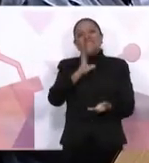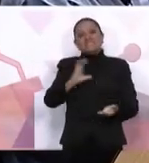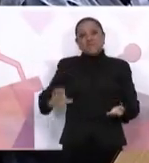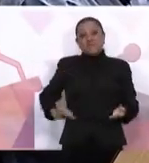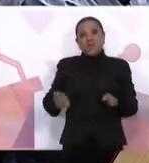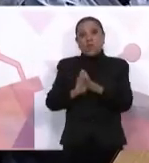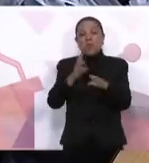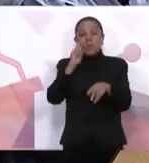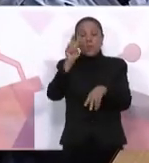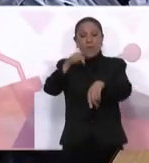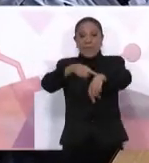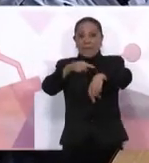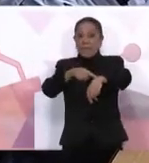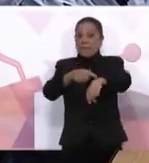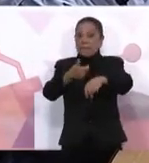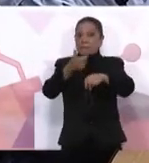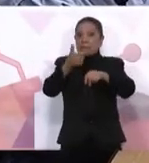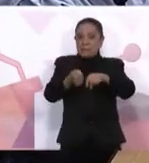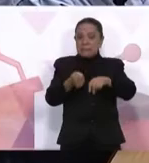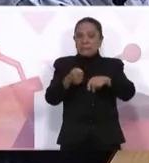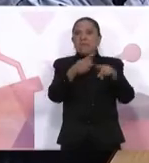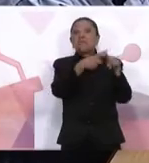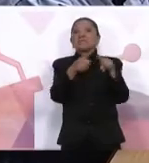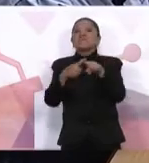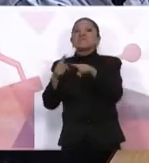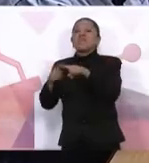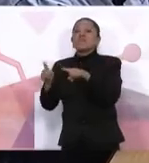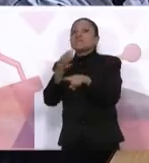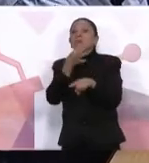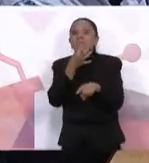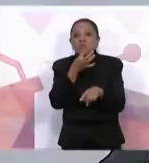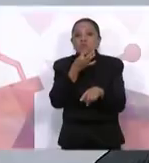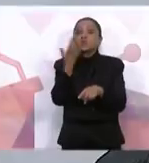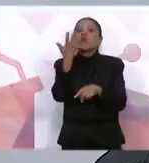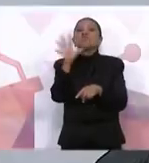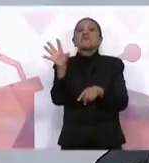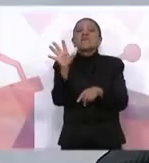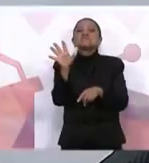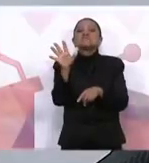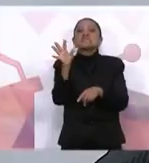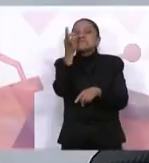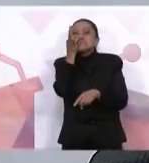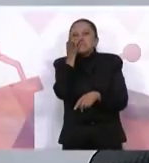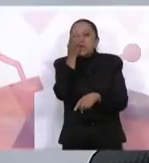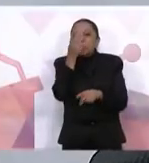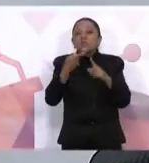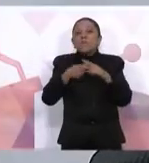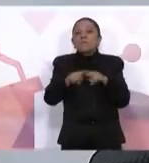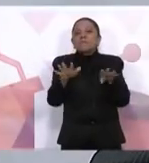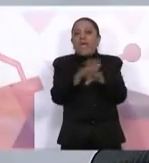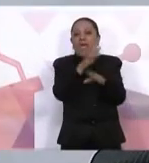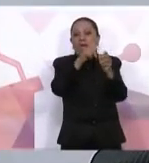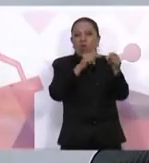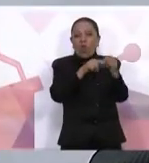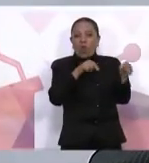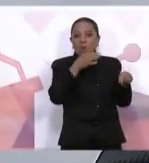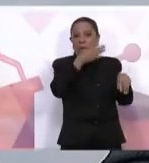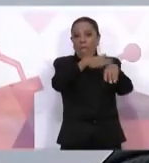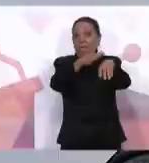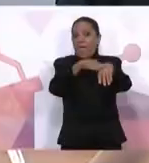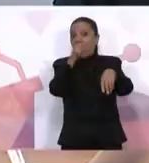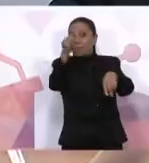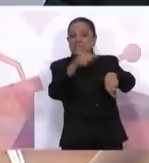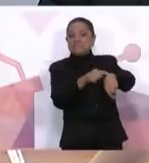cronómetro varía en cuanto al minuto a los diez segundos empieza a ser un flash y cambia de color para indicar a los candidatos que su tiempo está